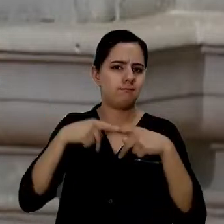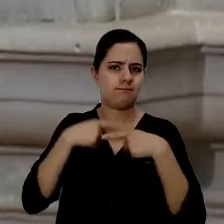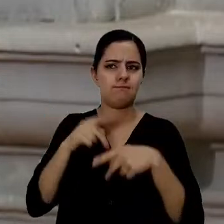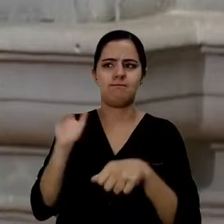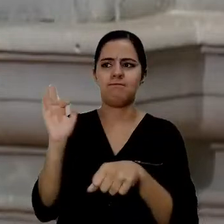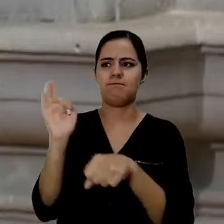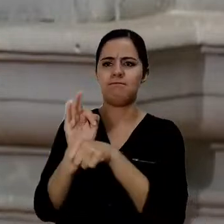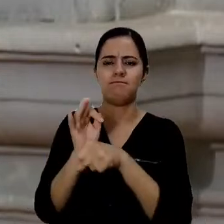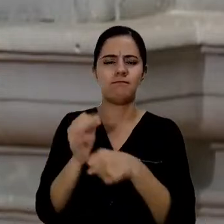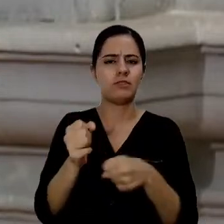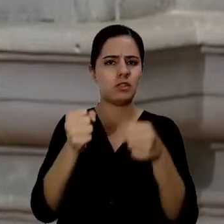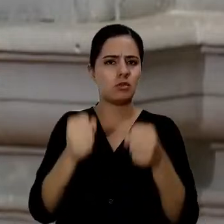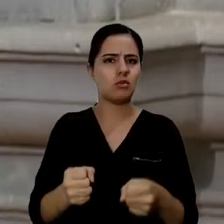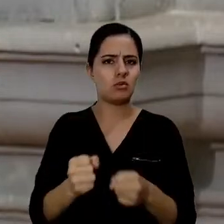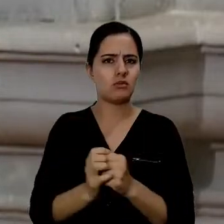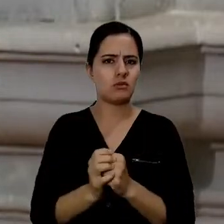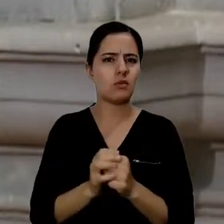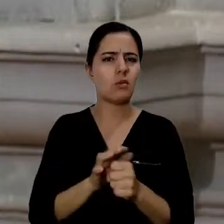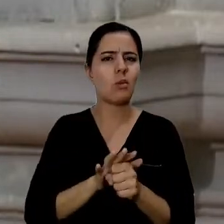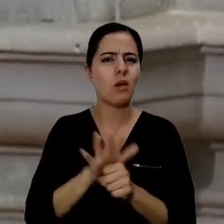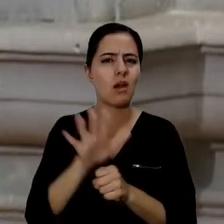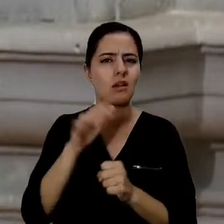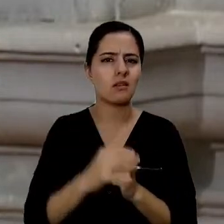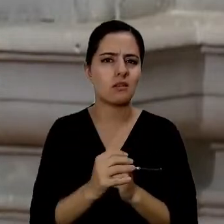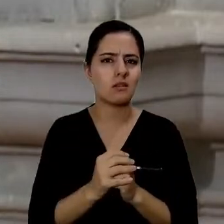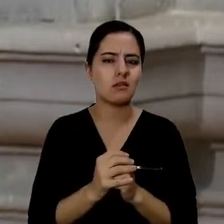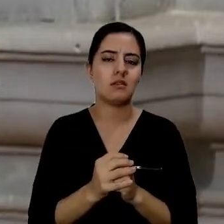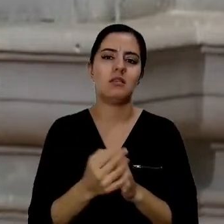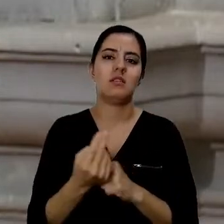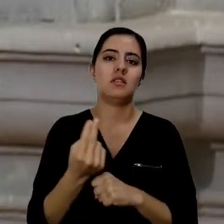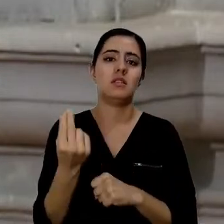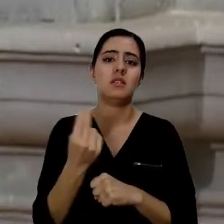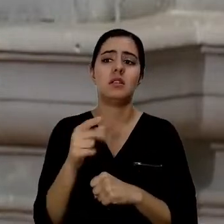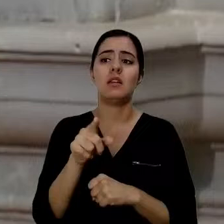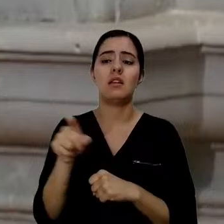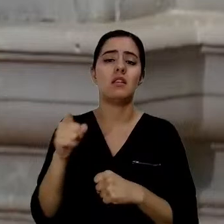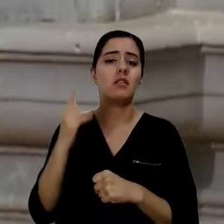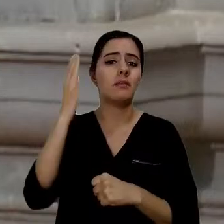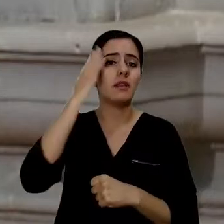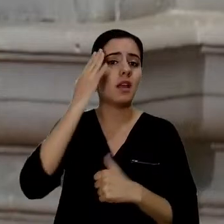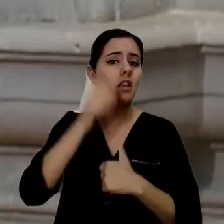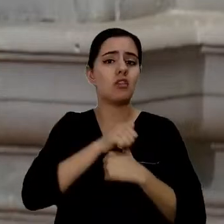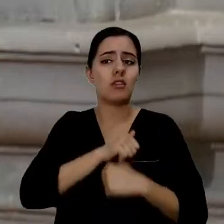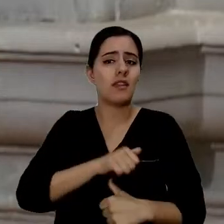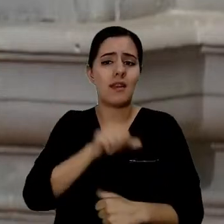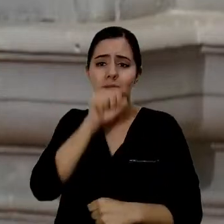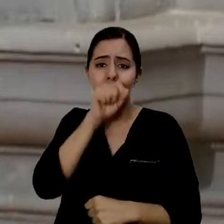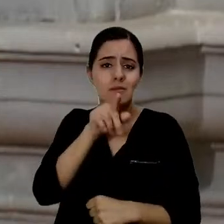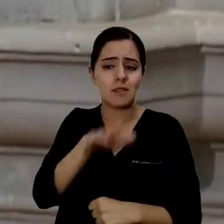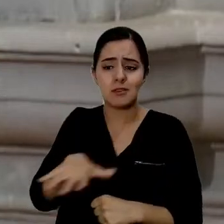Y es que tiene que ser un mando civil y debe ser desde lo local.